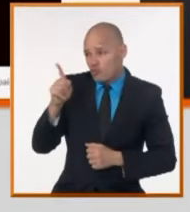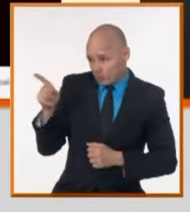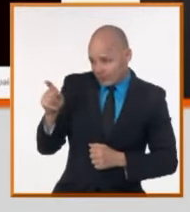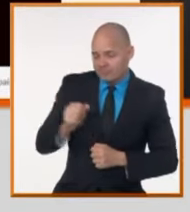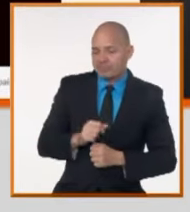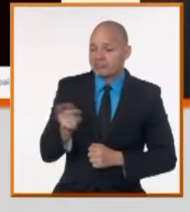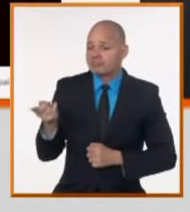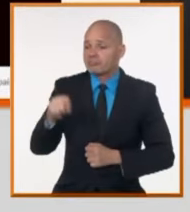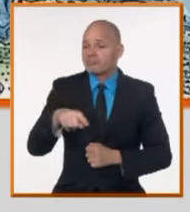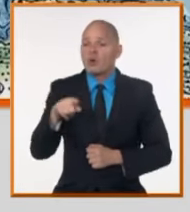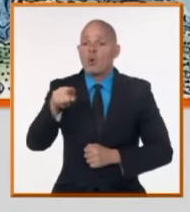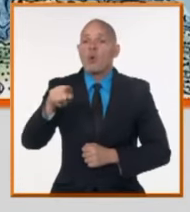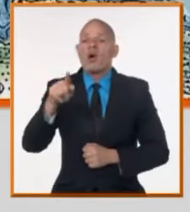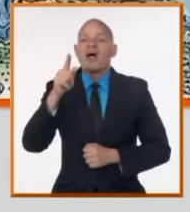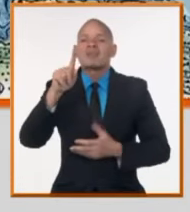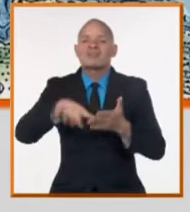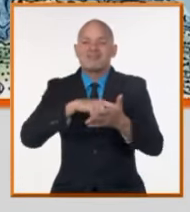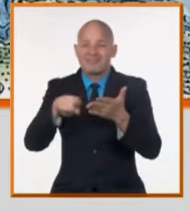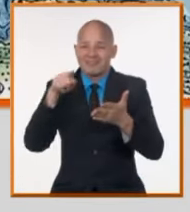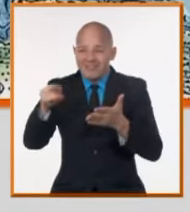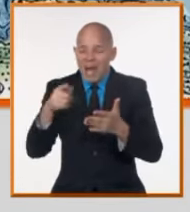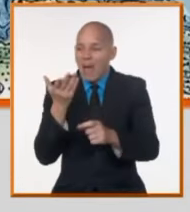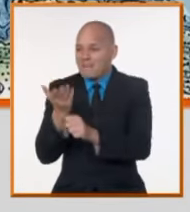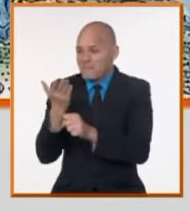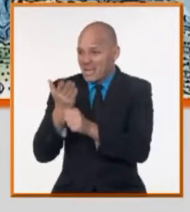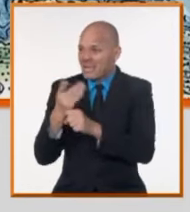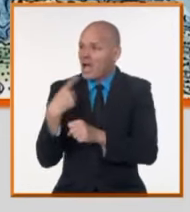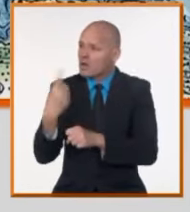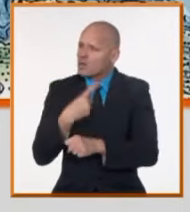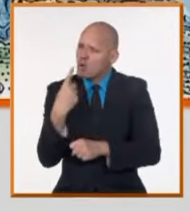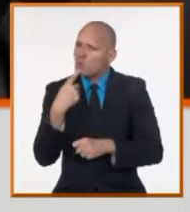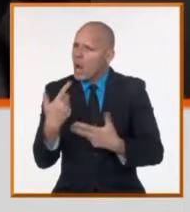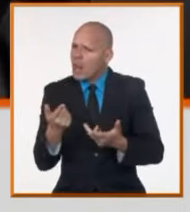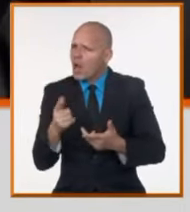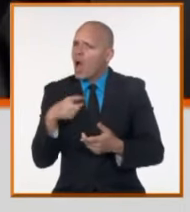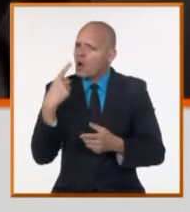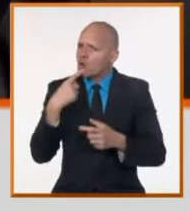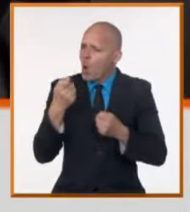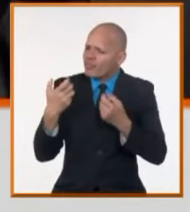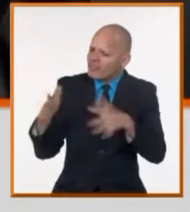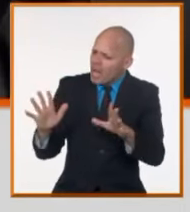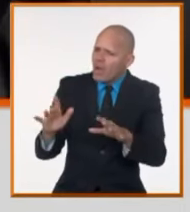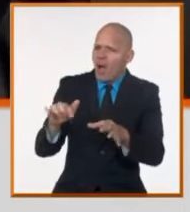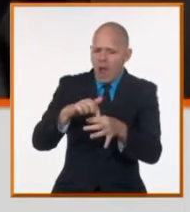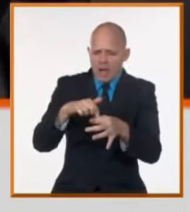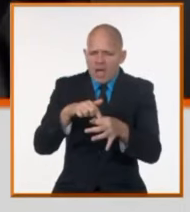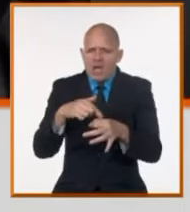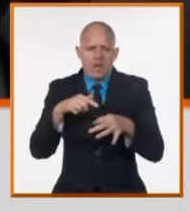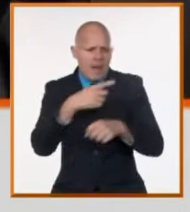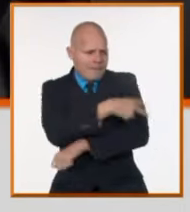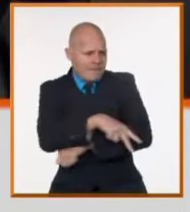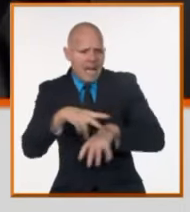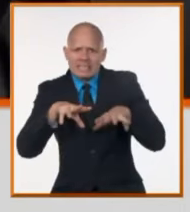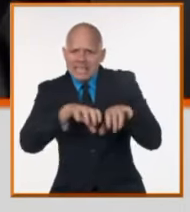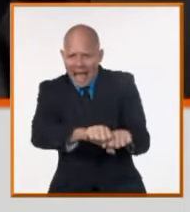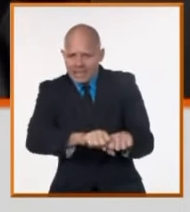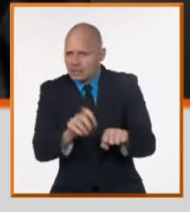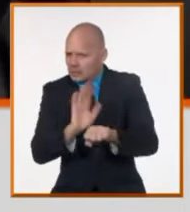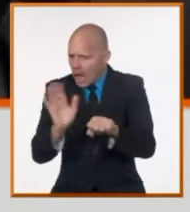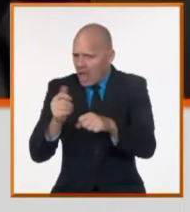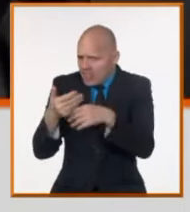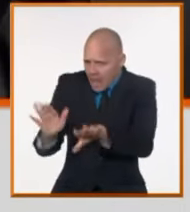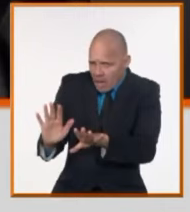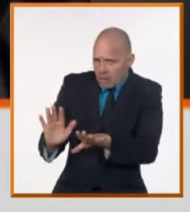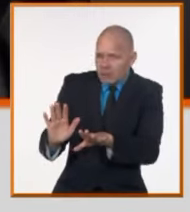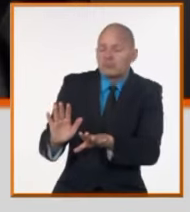esto. Nosotros hemos respondido que aquí no hay más colonización. Eso es lo primero que dice.